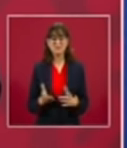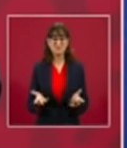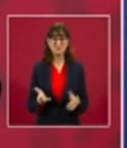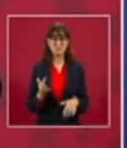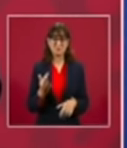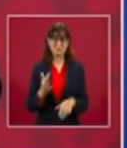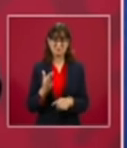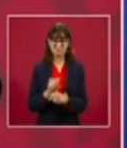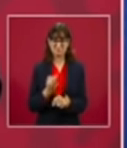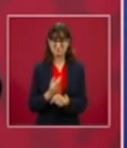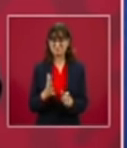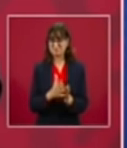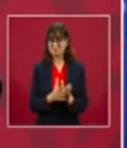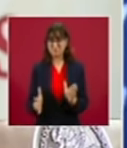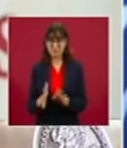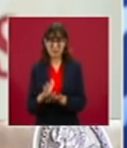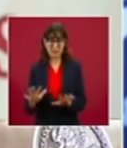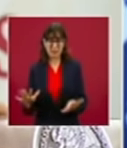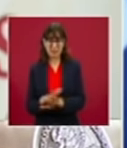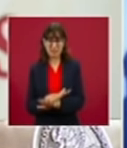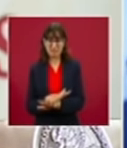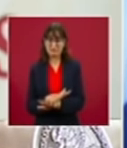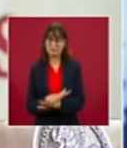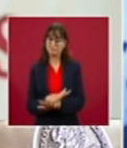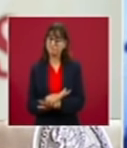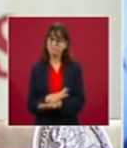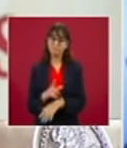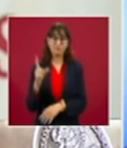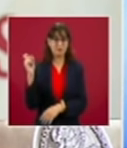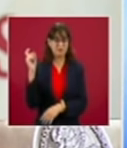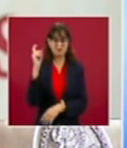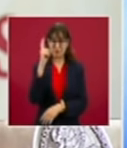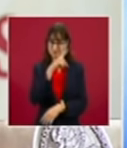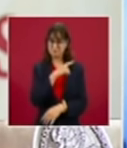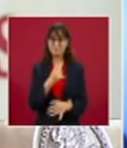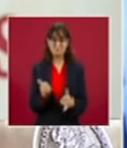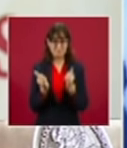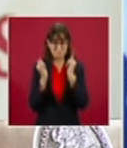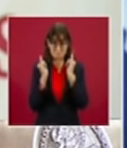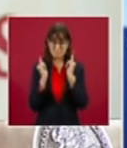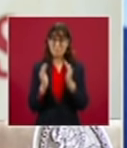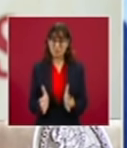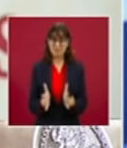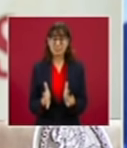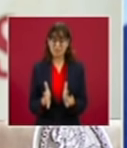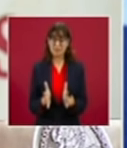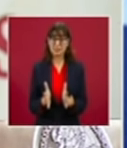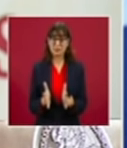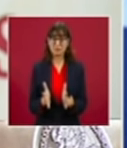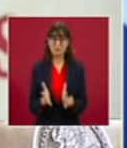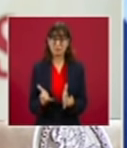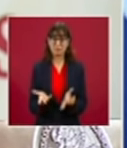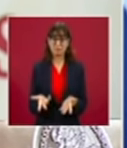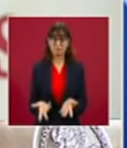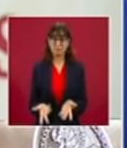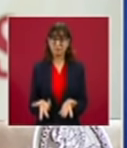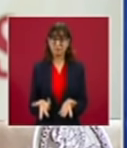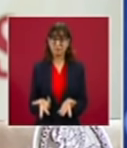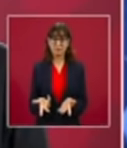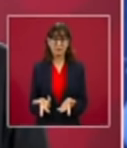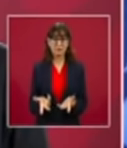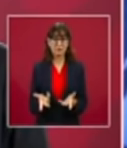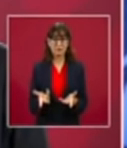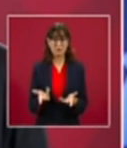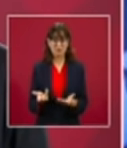si hubo momentos de desaliento cuando se daban estos diferendos con el equipo del presidente temas desilusionado